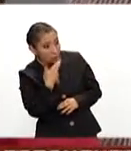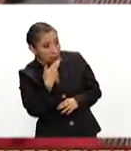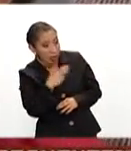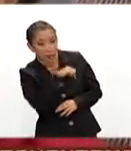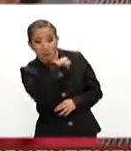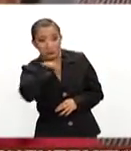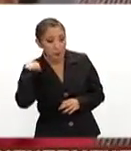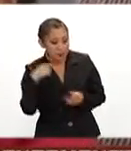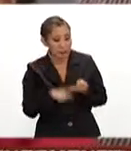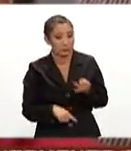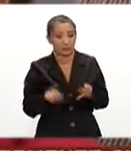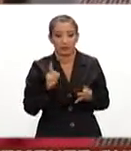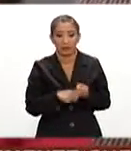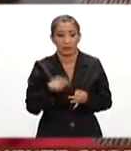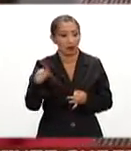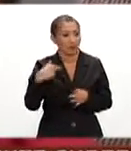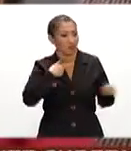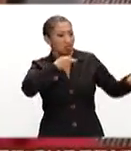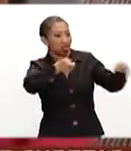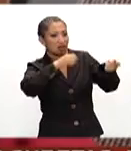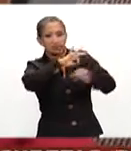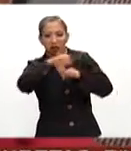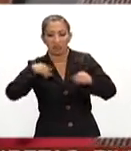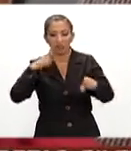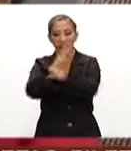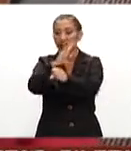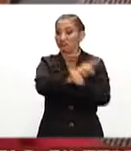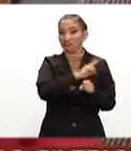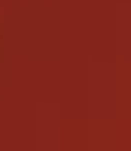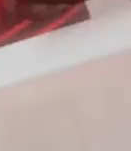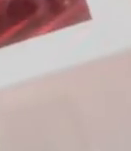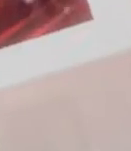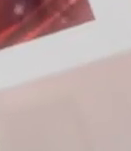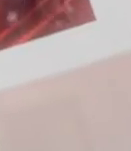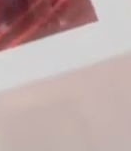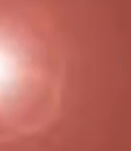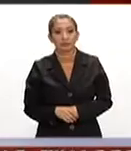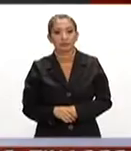te ejecutan. Nos controlan por todos lados.